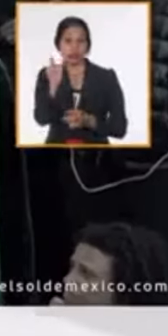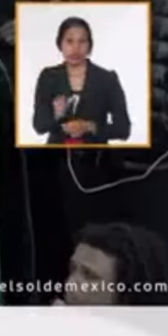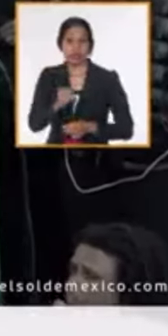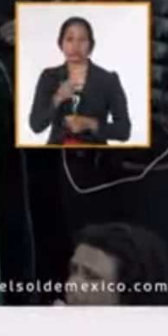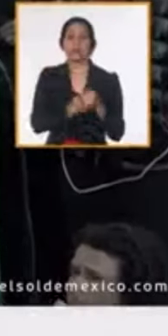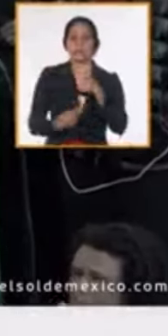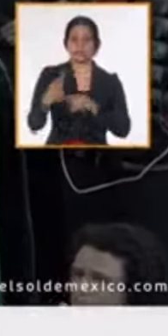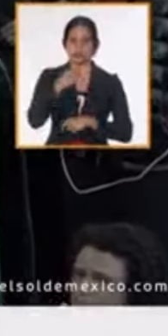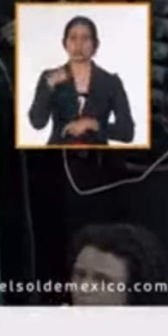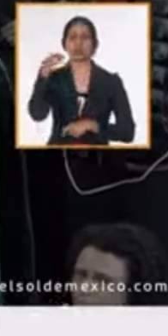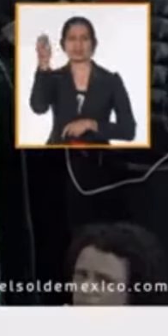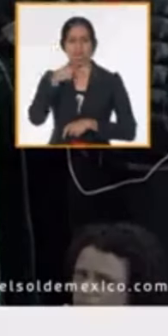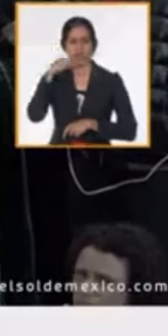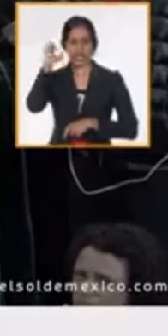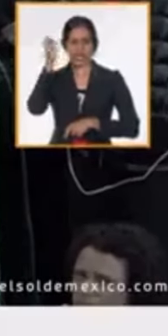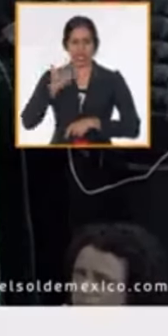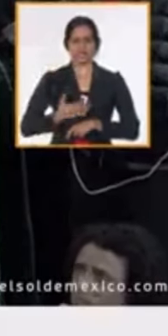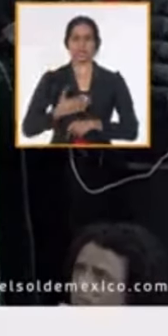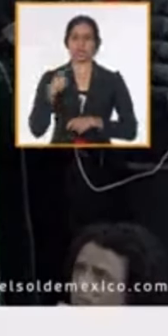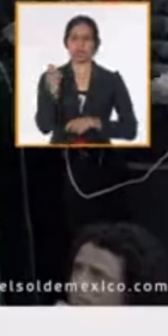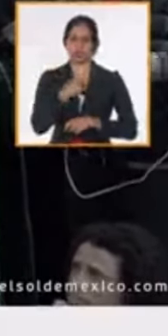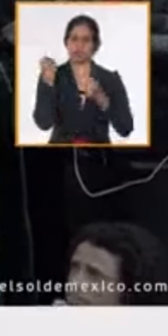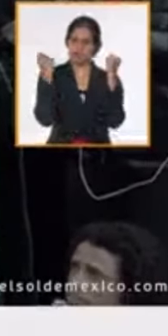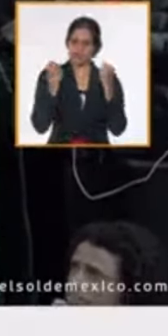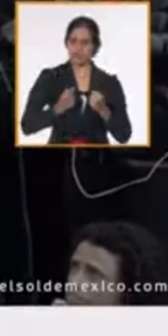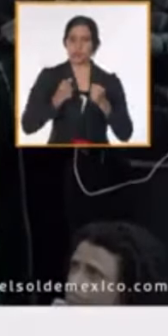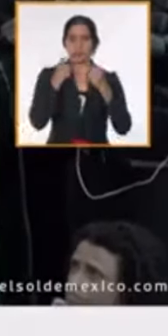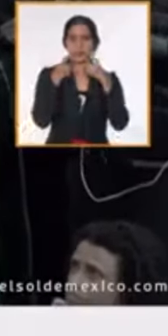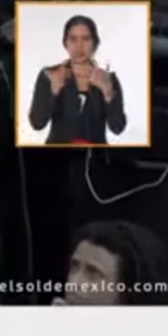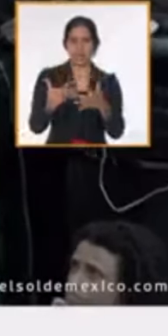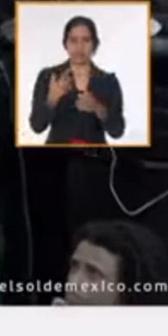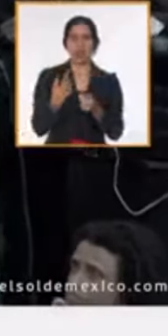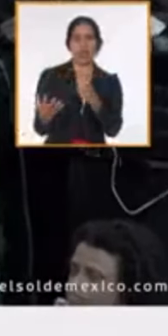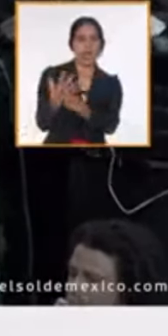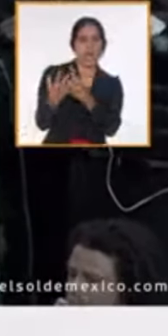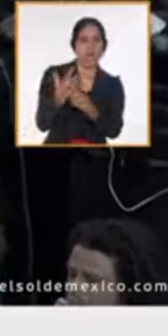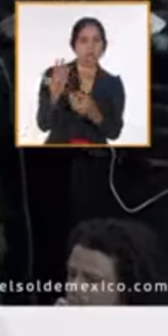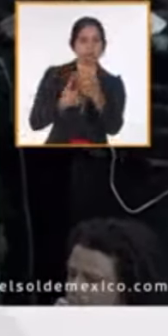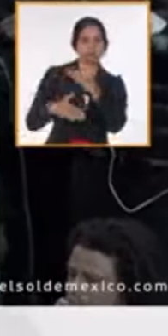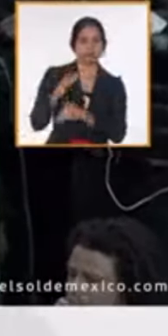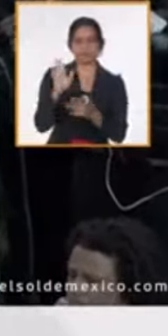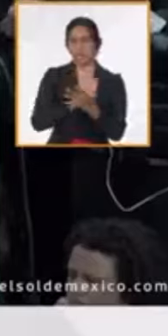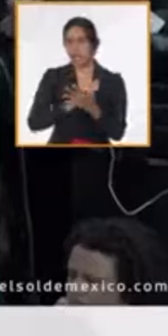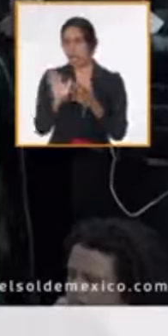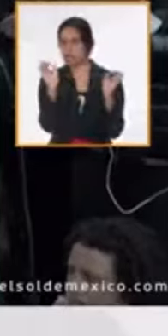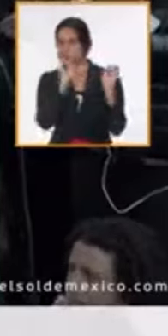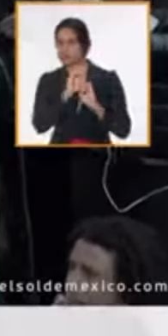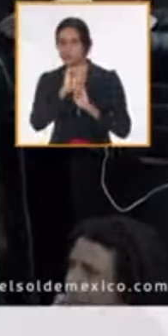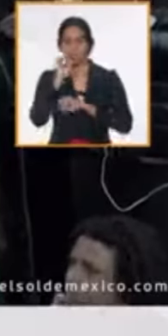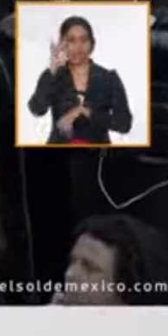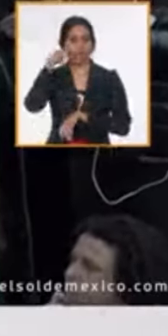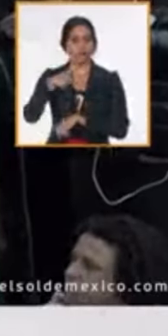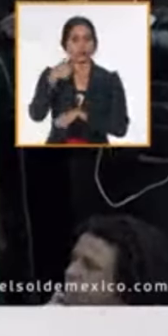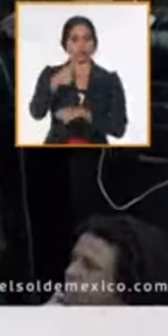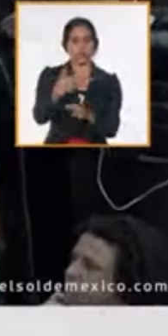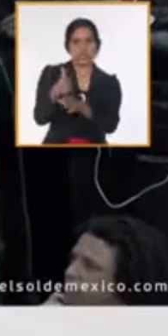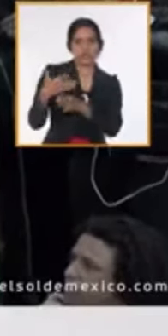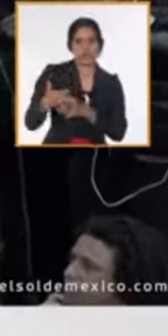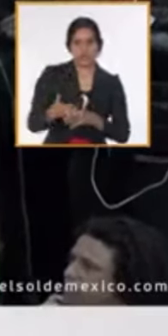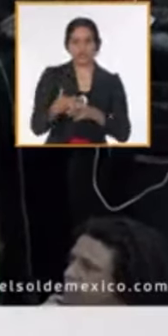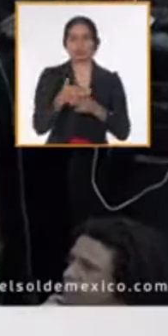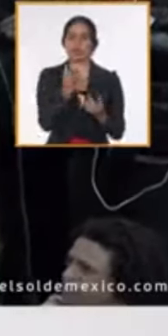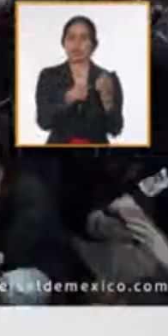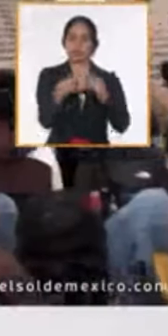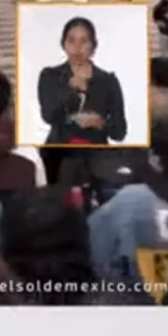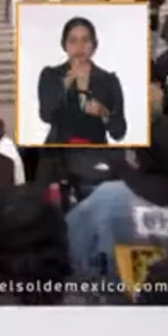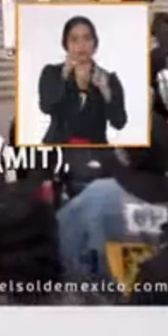principios, se mantuvieron fuertes y tenaces frente a la violencia policial, frente a la brutalización y frente a las negociaciones de mala fe por parte de su